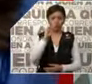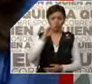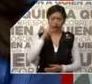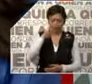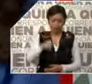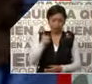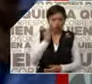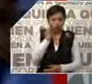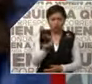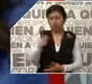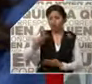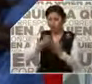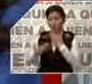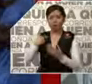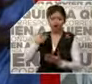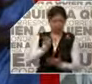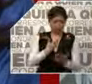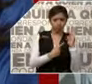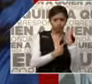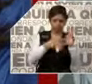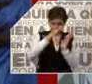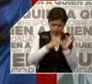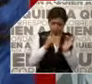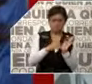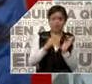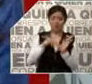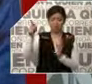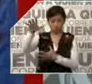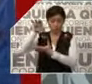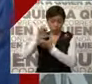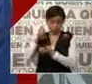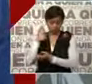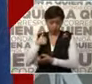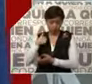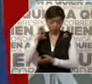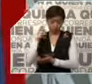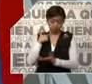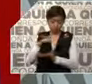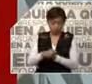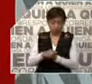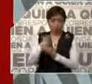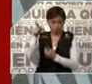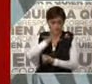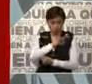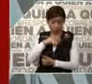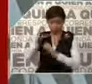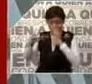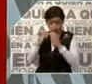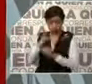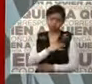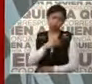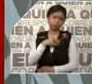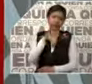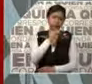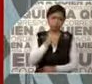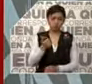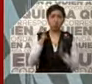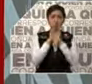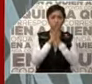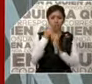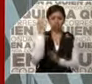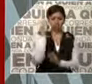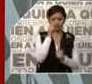suficientes para demostrar que su expareja no está capacitado para tener de cerca a su menor hijo. Así es que solicita la atención